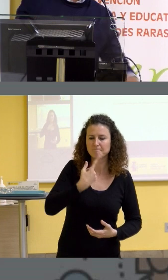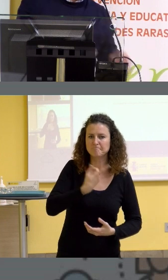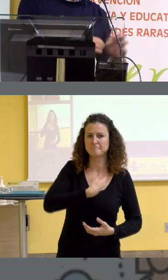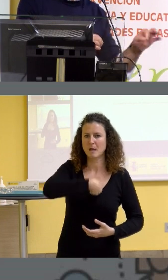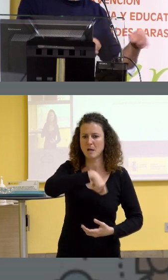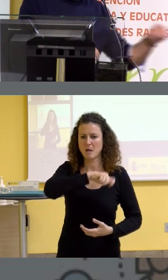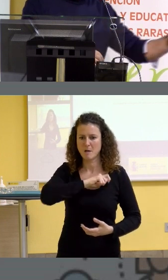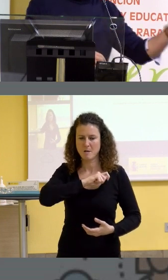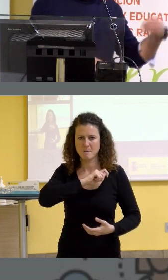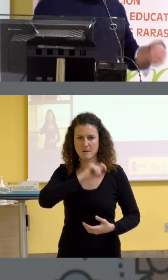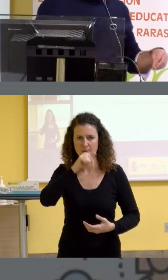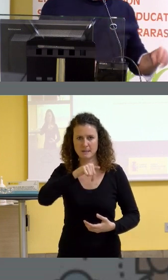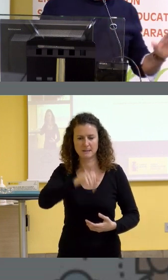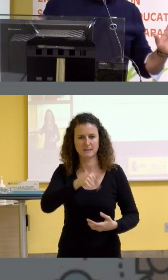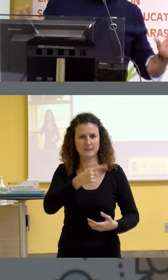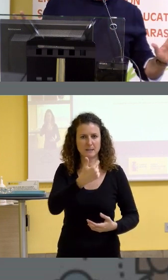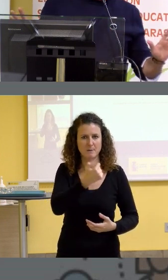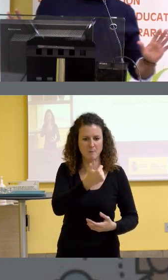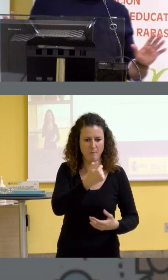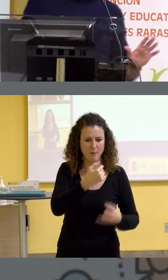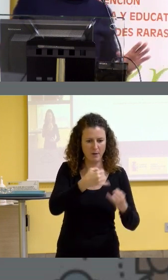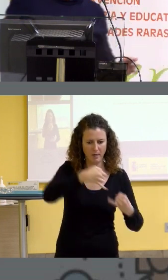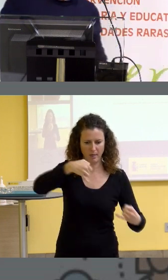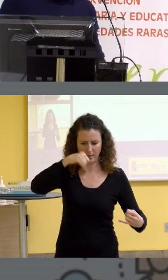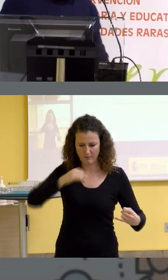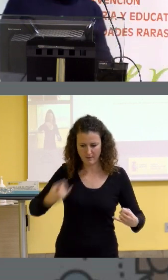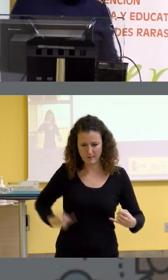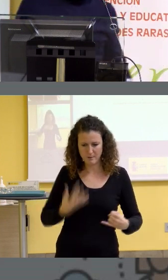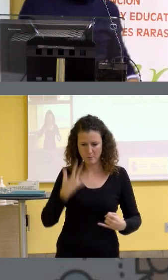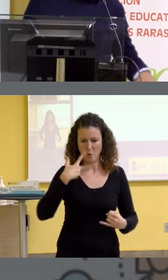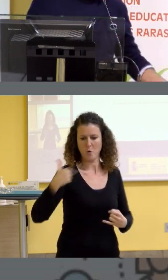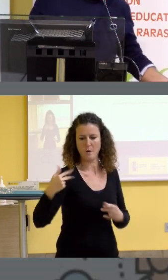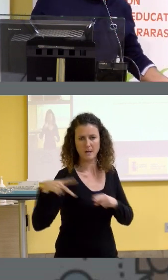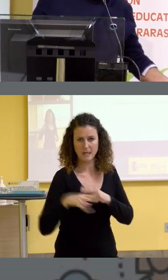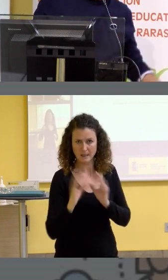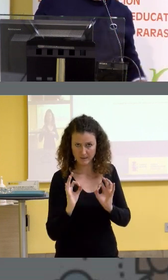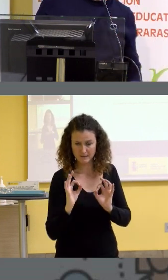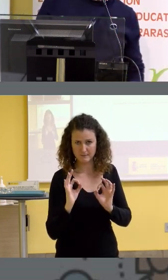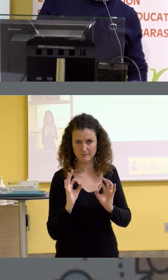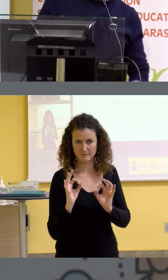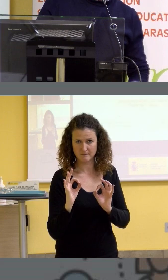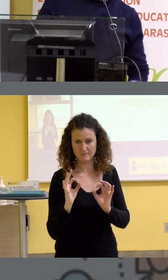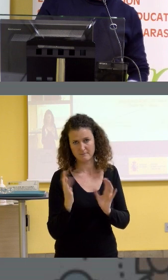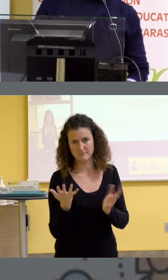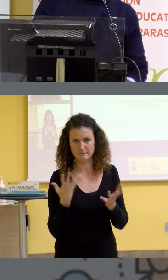bancos llevan un cordelito para que la gente no los robe, cuidadín. Es así.